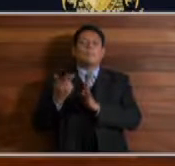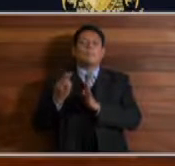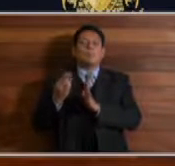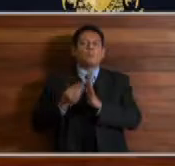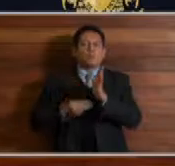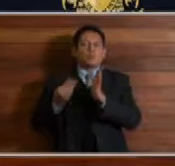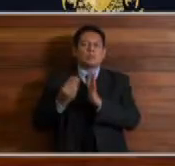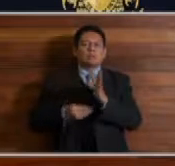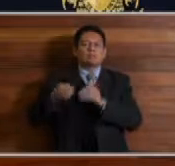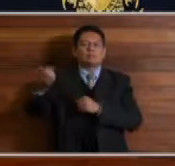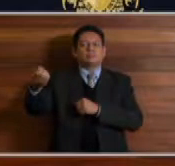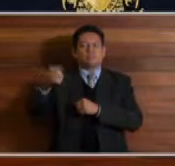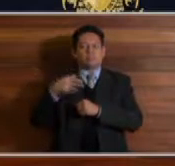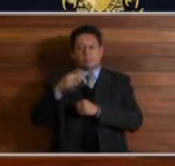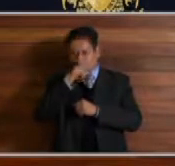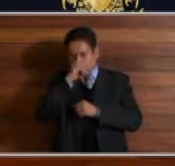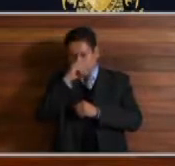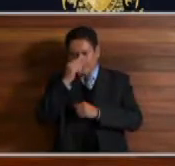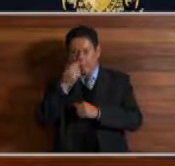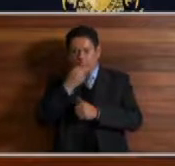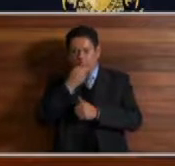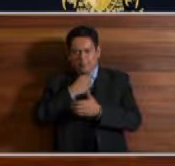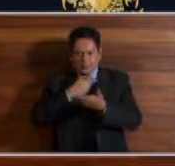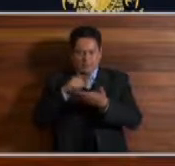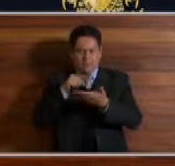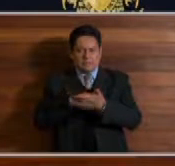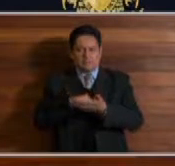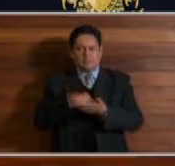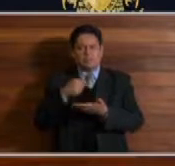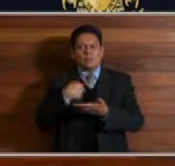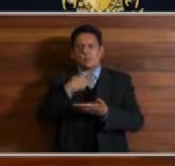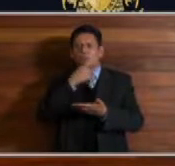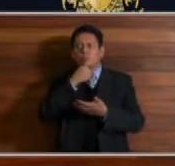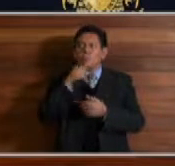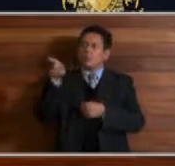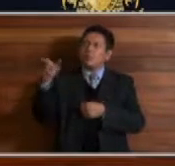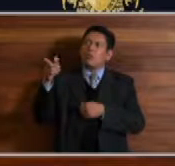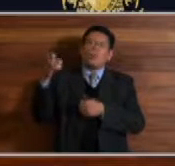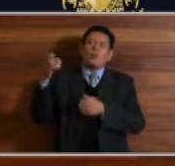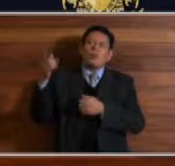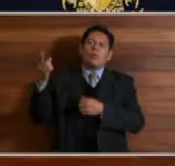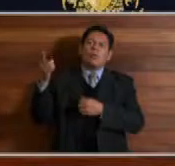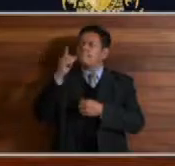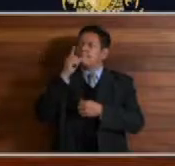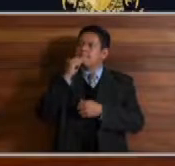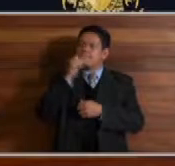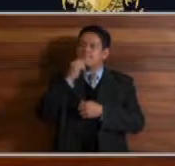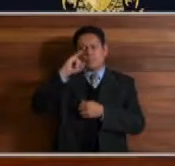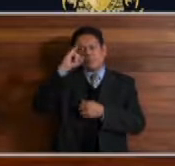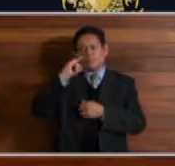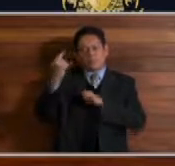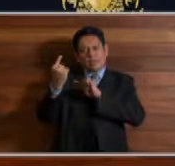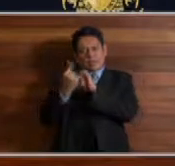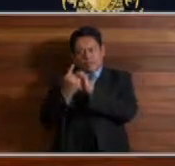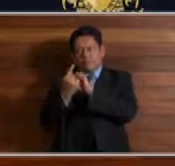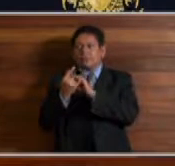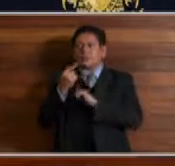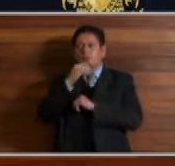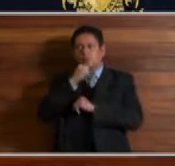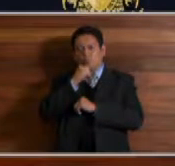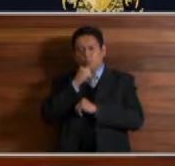derechos humanos. Tú tienes que seguir en debido proceso, tenemos que llevar al señor al juicio, etcétera,